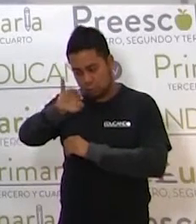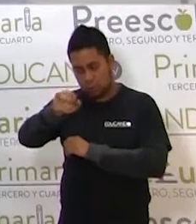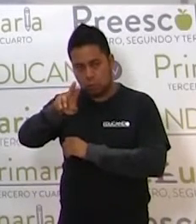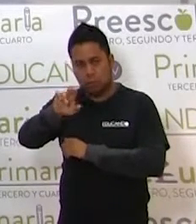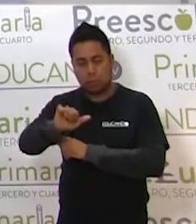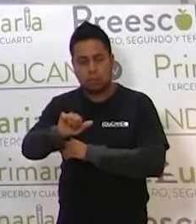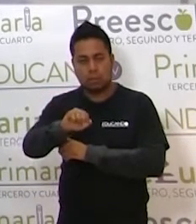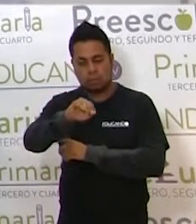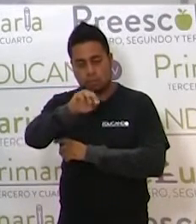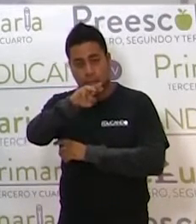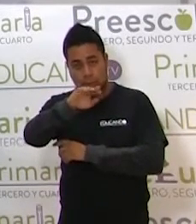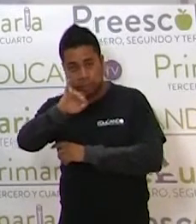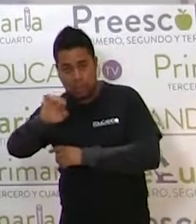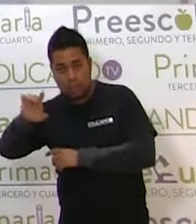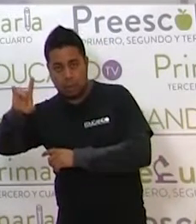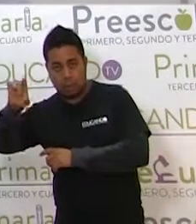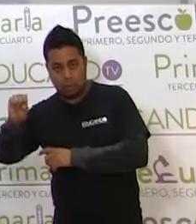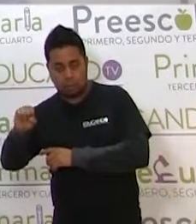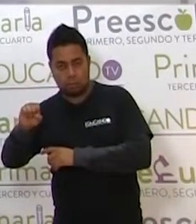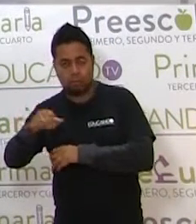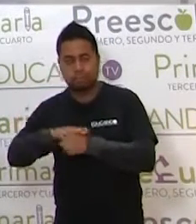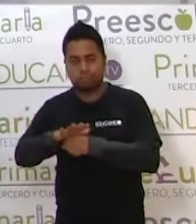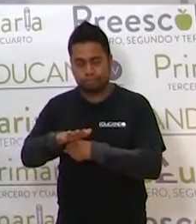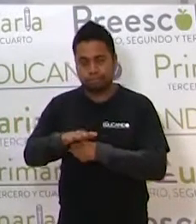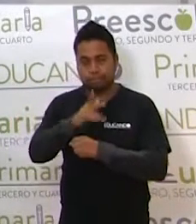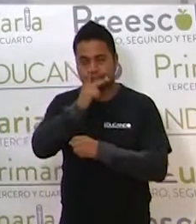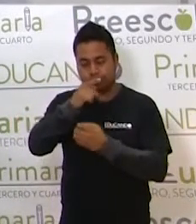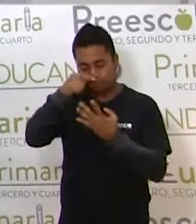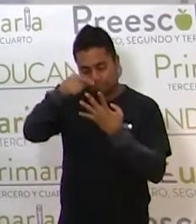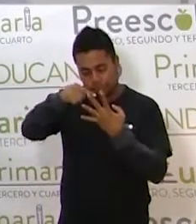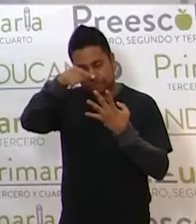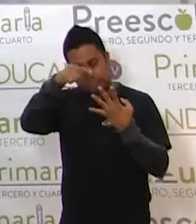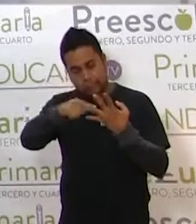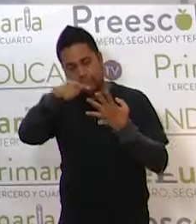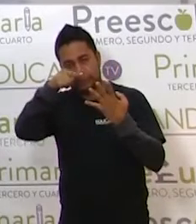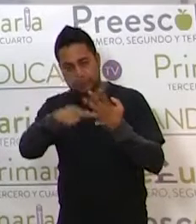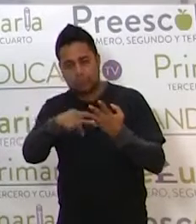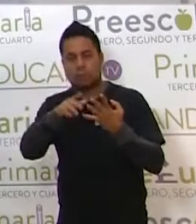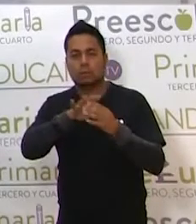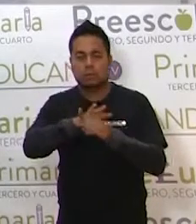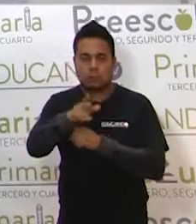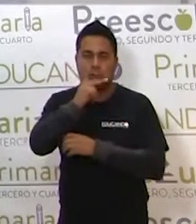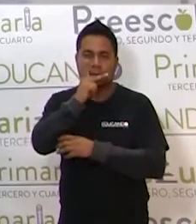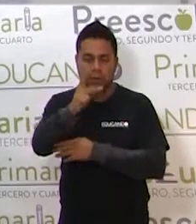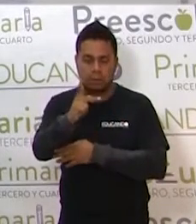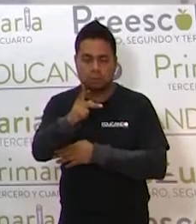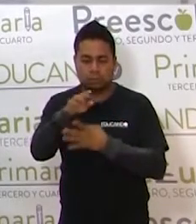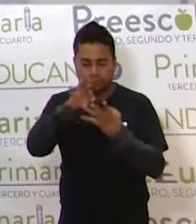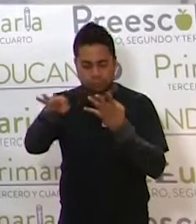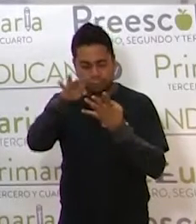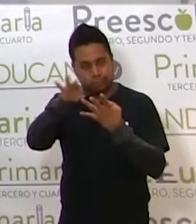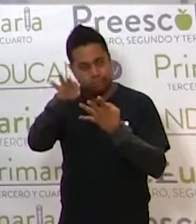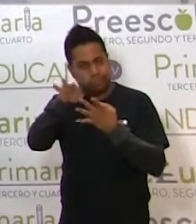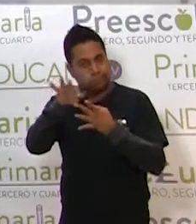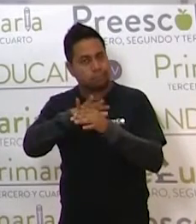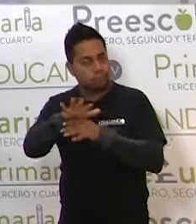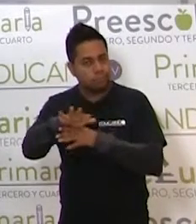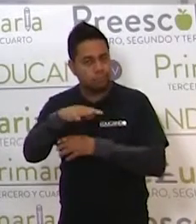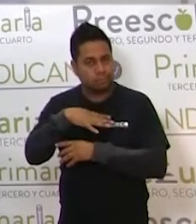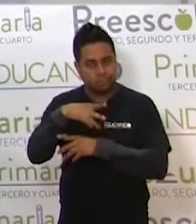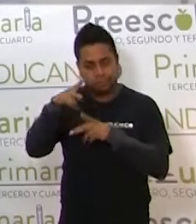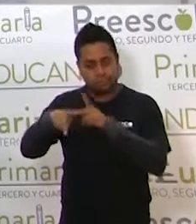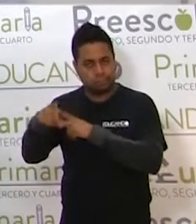2 aguda grave o esdrújula antepenúltima penúltima o última sílaba tiene dos